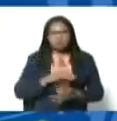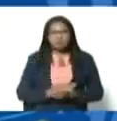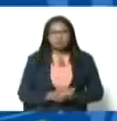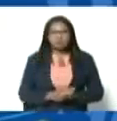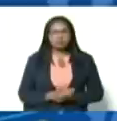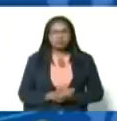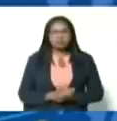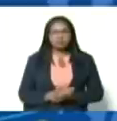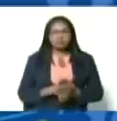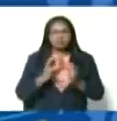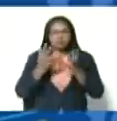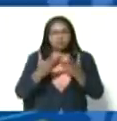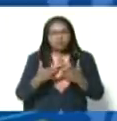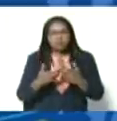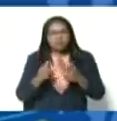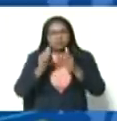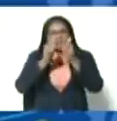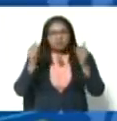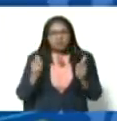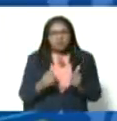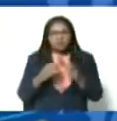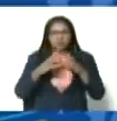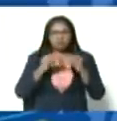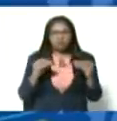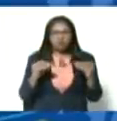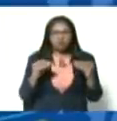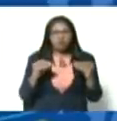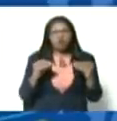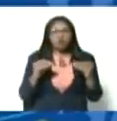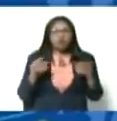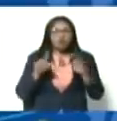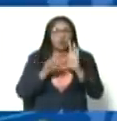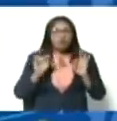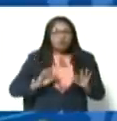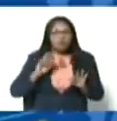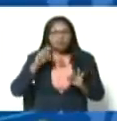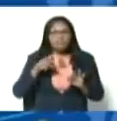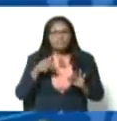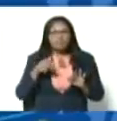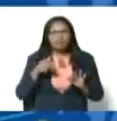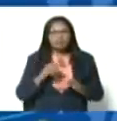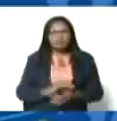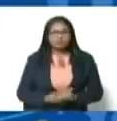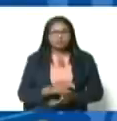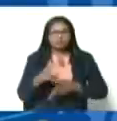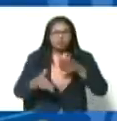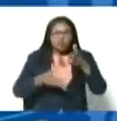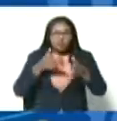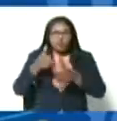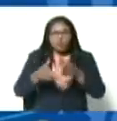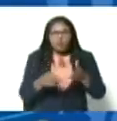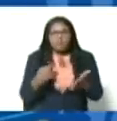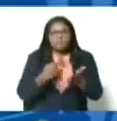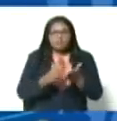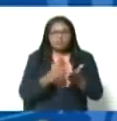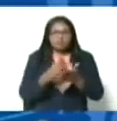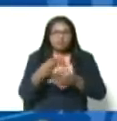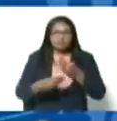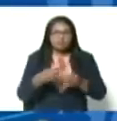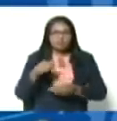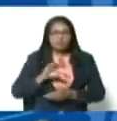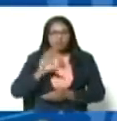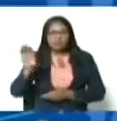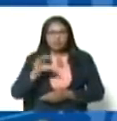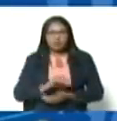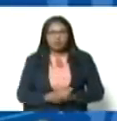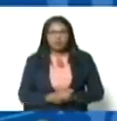sistema que hemos logrado en todos estos trenes, no llega a 250 mil dólares, pero con inversiones hechas en el país, con repuestos